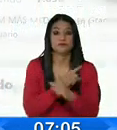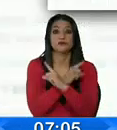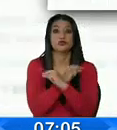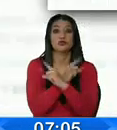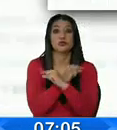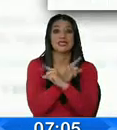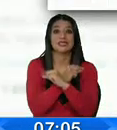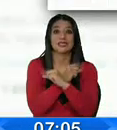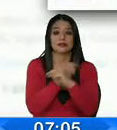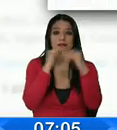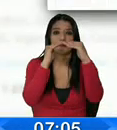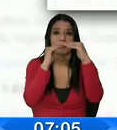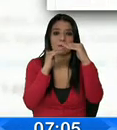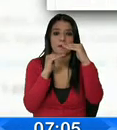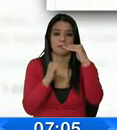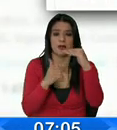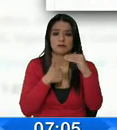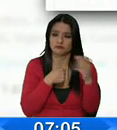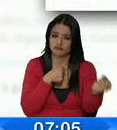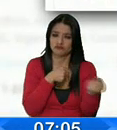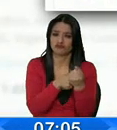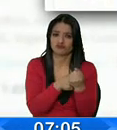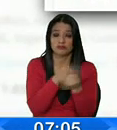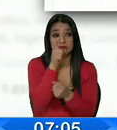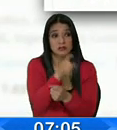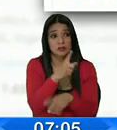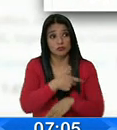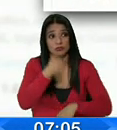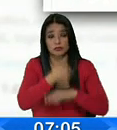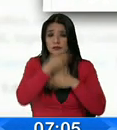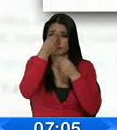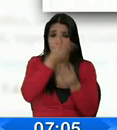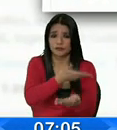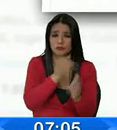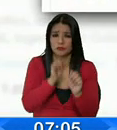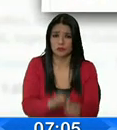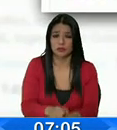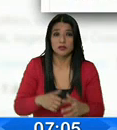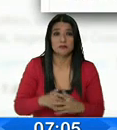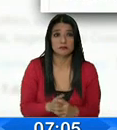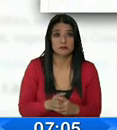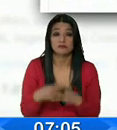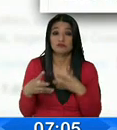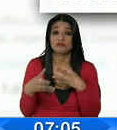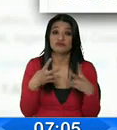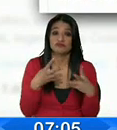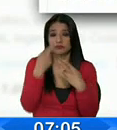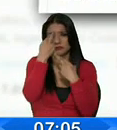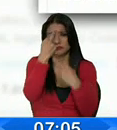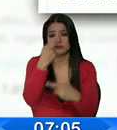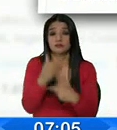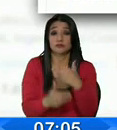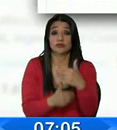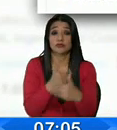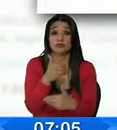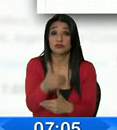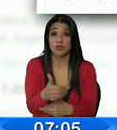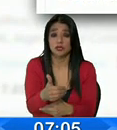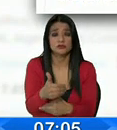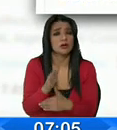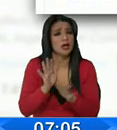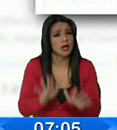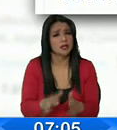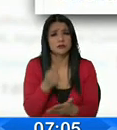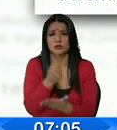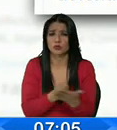Mendoza también confirma que él colaborará en todo lo que requieran las autoridades. Añade que la transparencia y el respeto al debido proceso son banderas de lucha